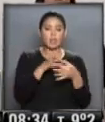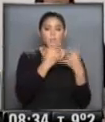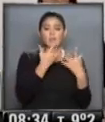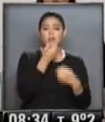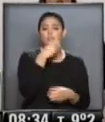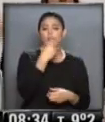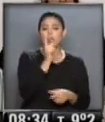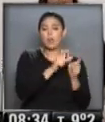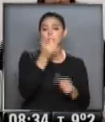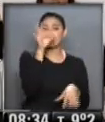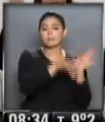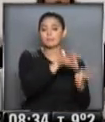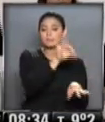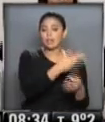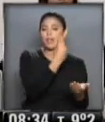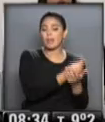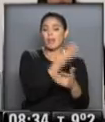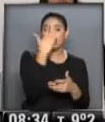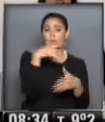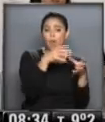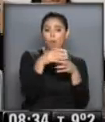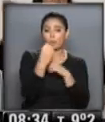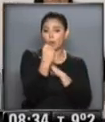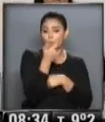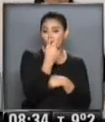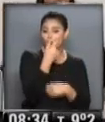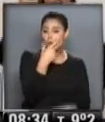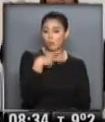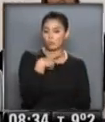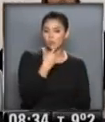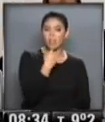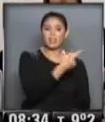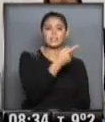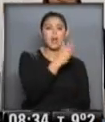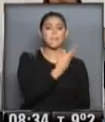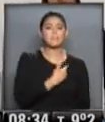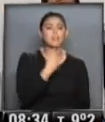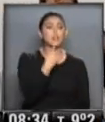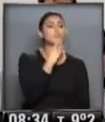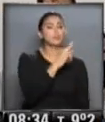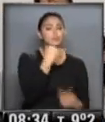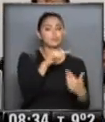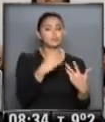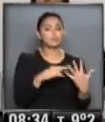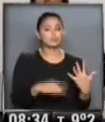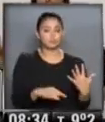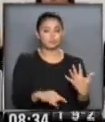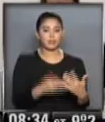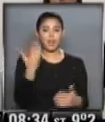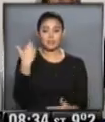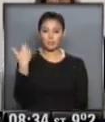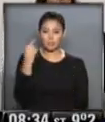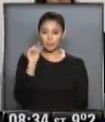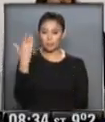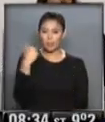donde el pueblo votaba y después las corporaciones les decían a los presidentes o sus representantes lo que tenían que hacer. Como vimos hace poco con Macri,